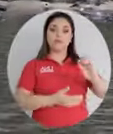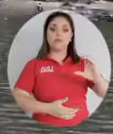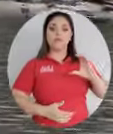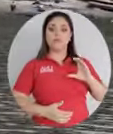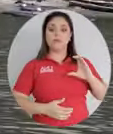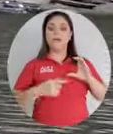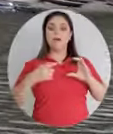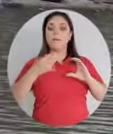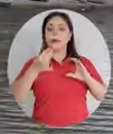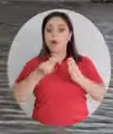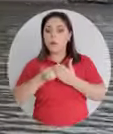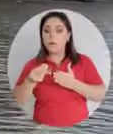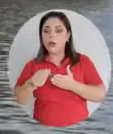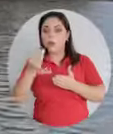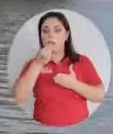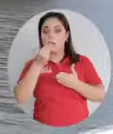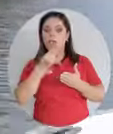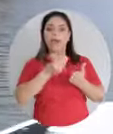que prioriza